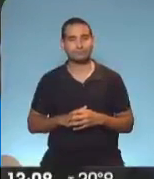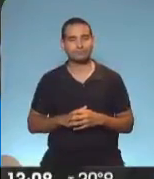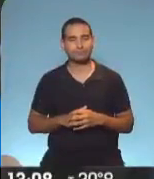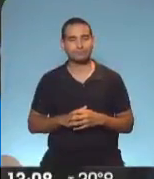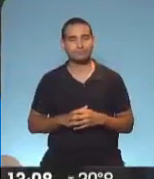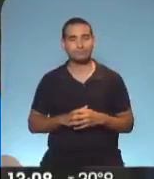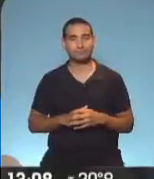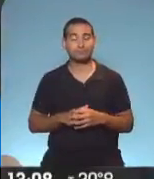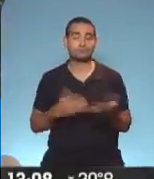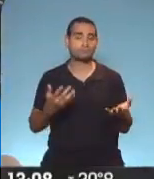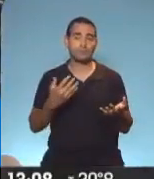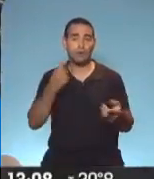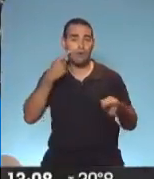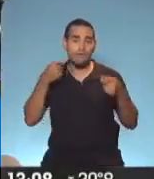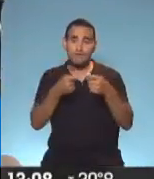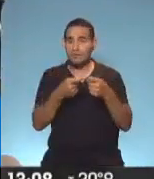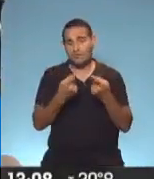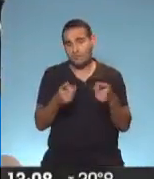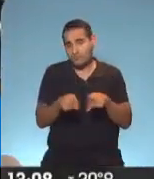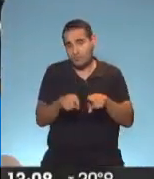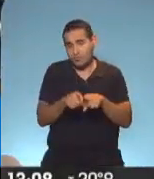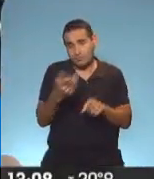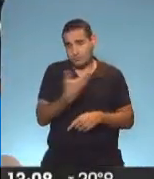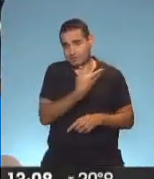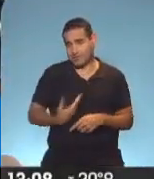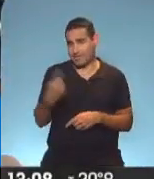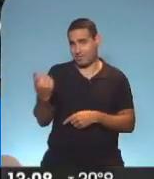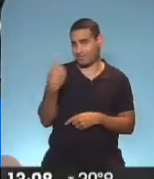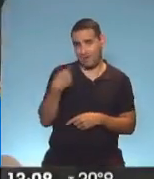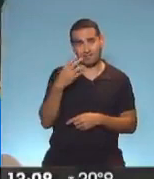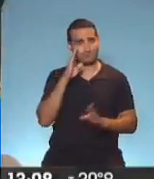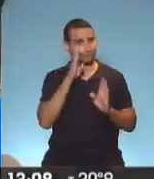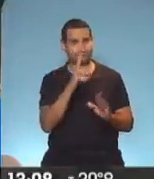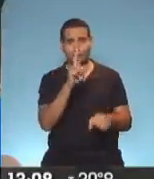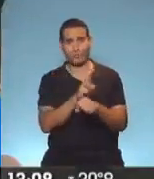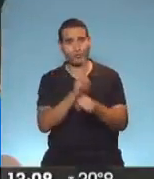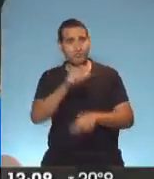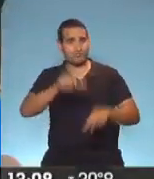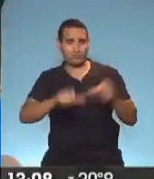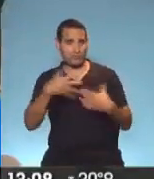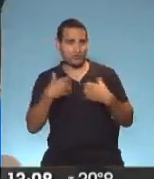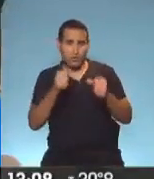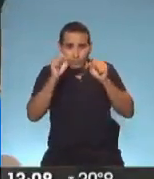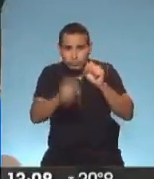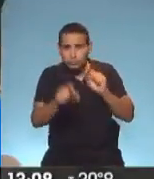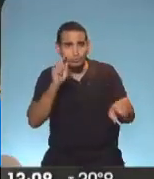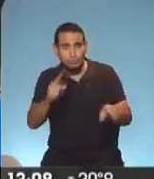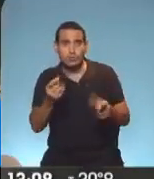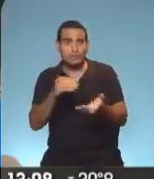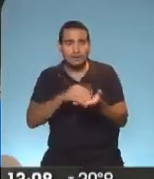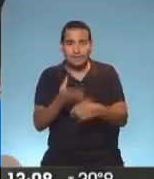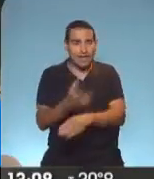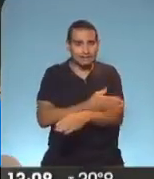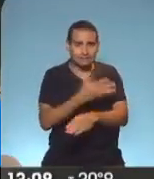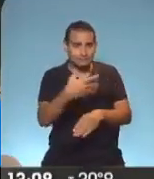El objetivo, como siempre, es el mismo, el que nos ha dispuesto el presidente, que es cuidar la salud de todos y buscar las formas de detección temprana